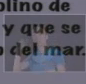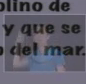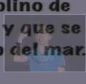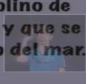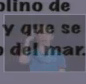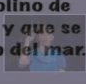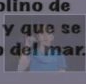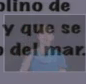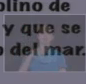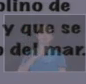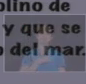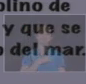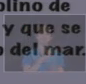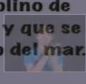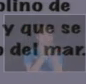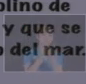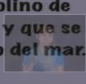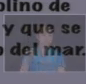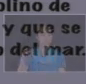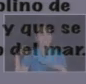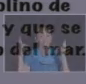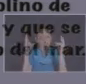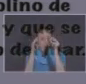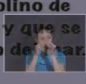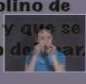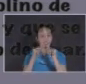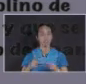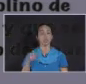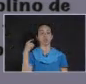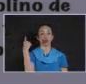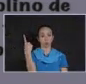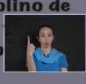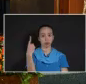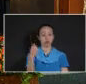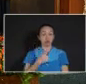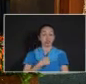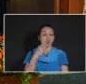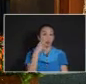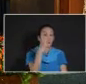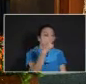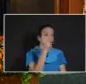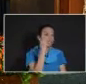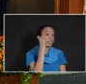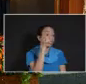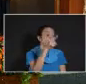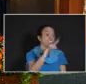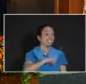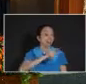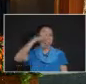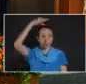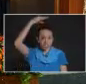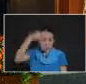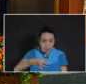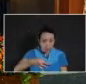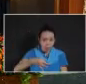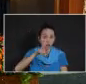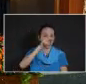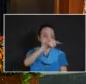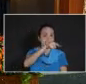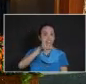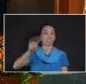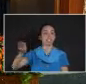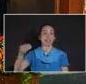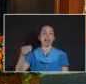brevemente. Número uno, yo lo que veo acá es que el Señor está afirmando que va a haber gente que hace tropezar a